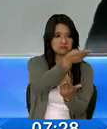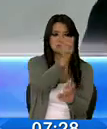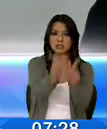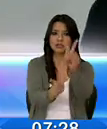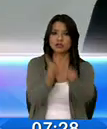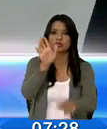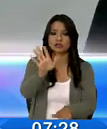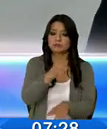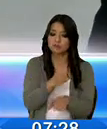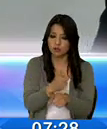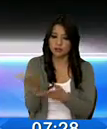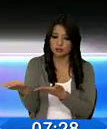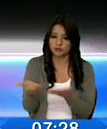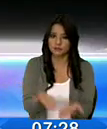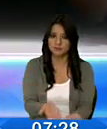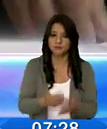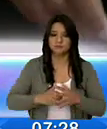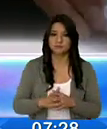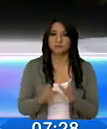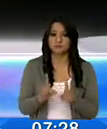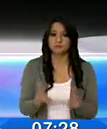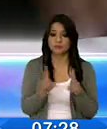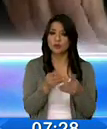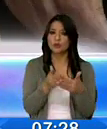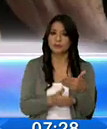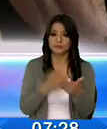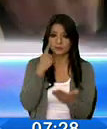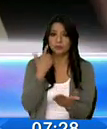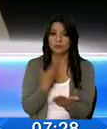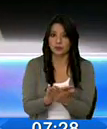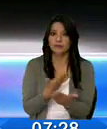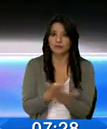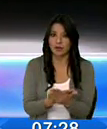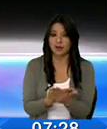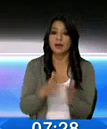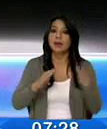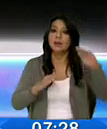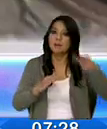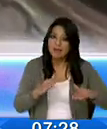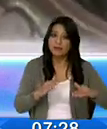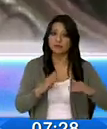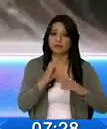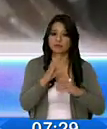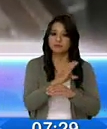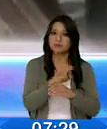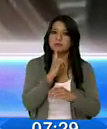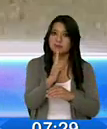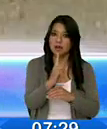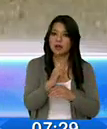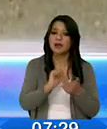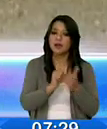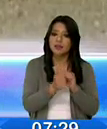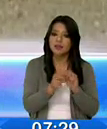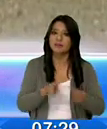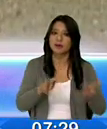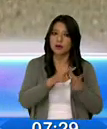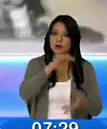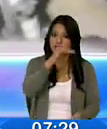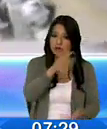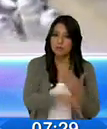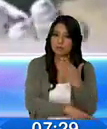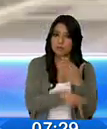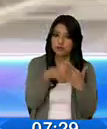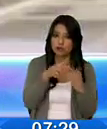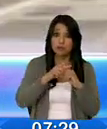Esa es la razón de la comparecencia. Documento que comprobaría que existía una oferta menor de cálculo para el precio del barril de petróleo y sin embargo